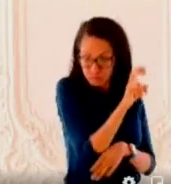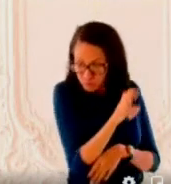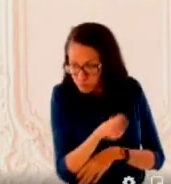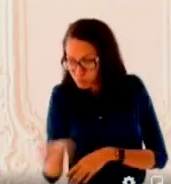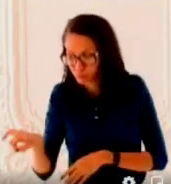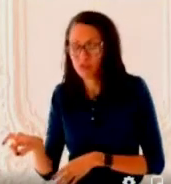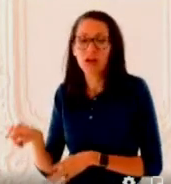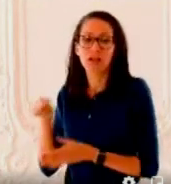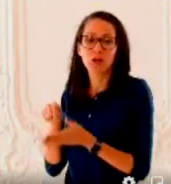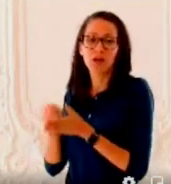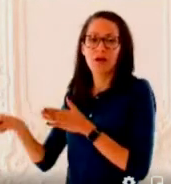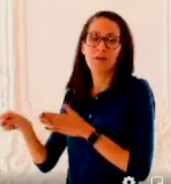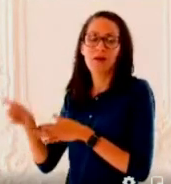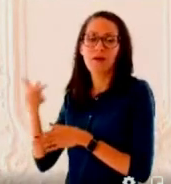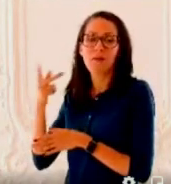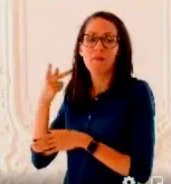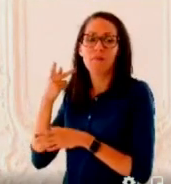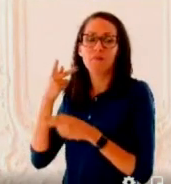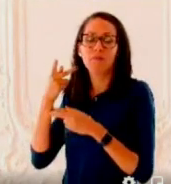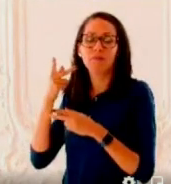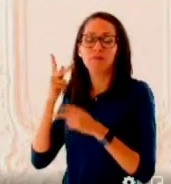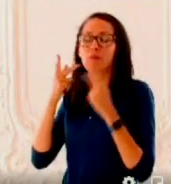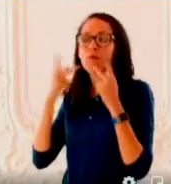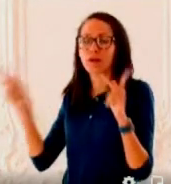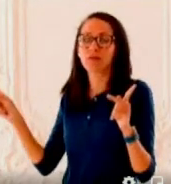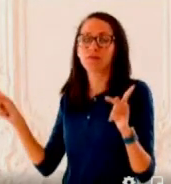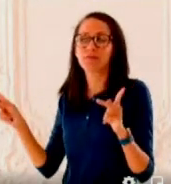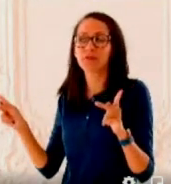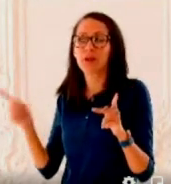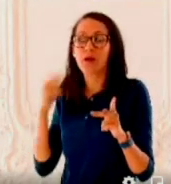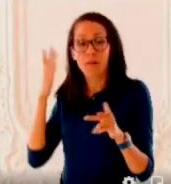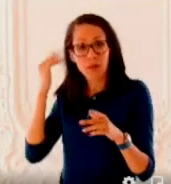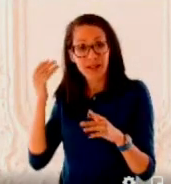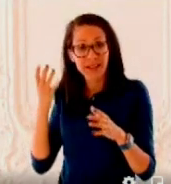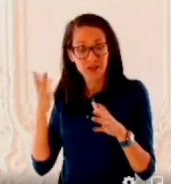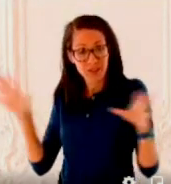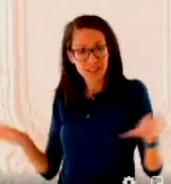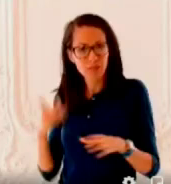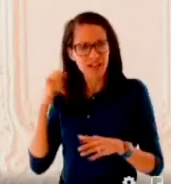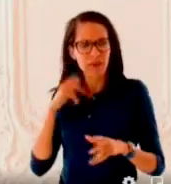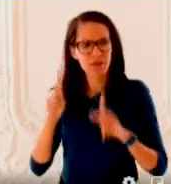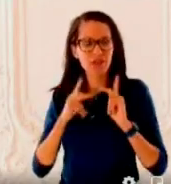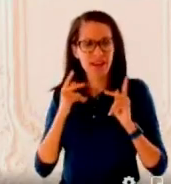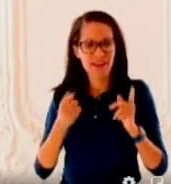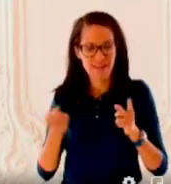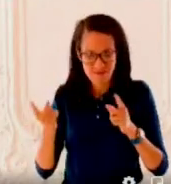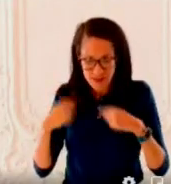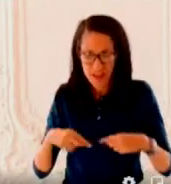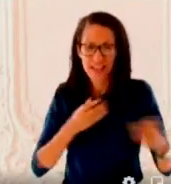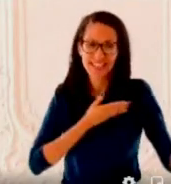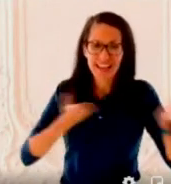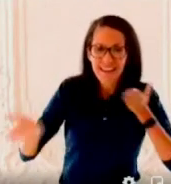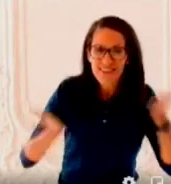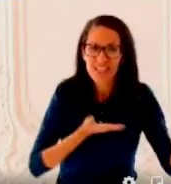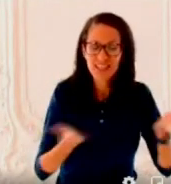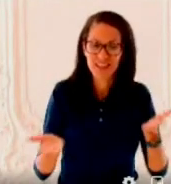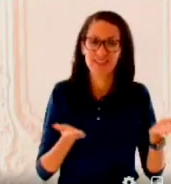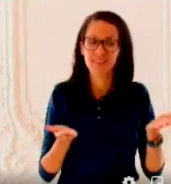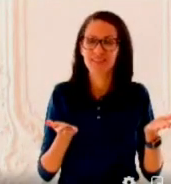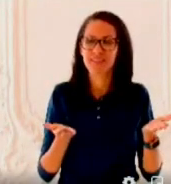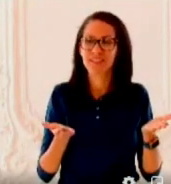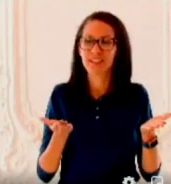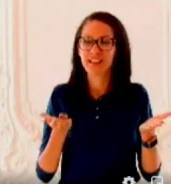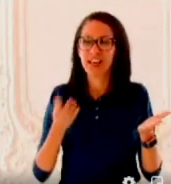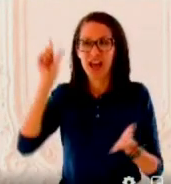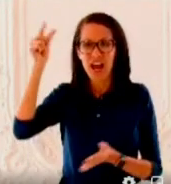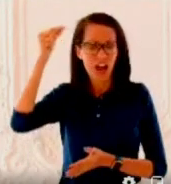el pueblo de Puerto Rico. Y lo están haciendo porque el que viene a servir, a eso es que viene a servir. Al